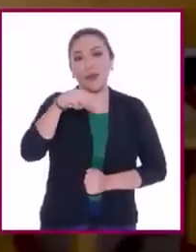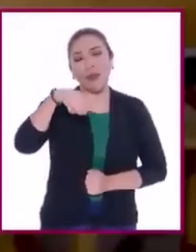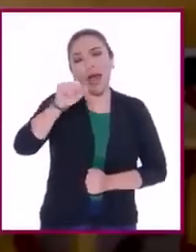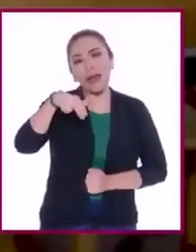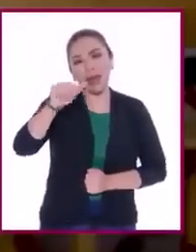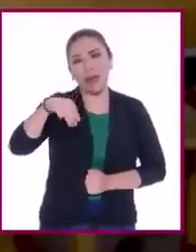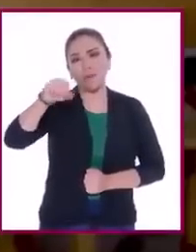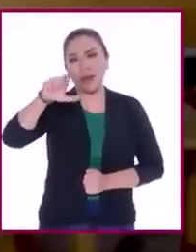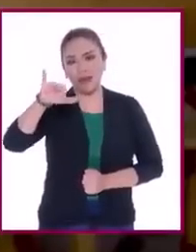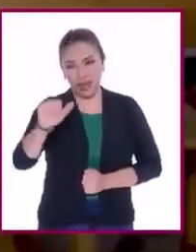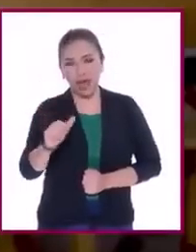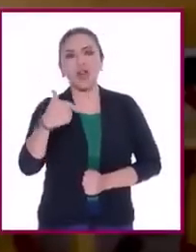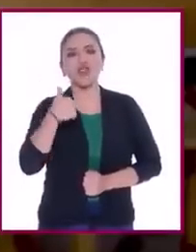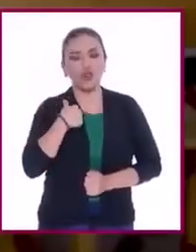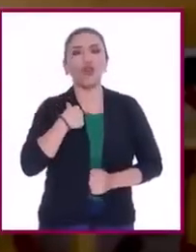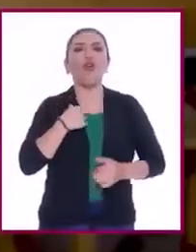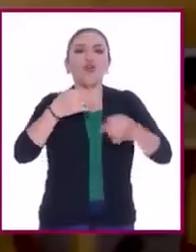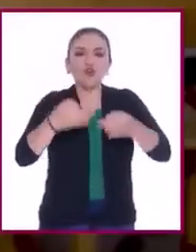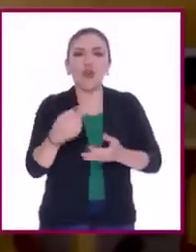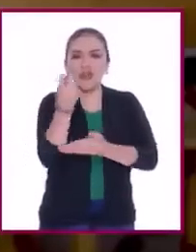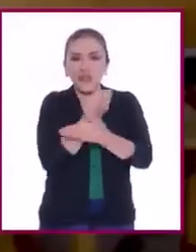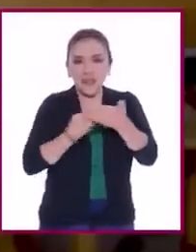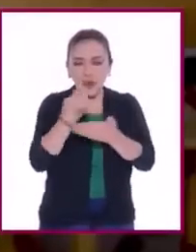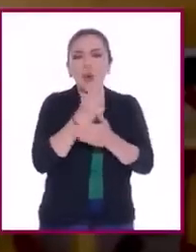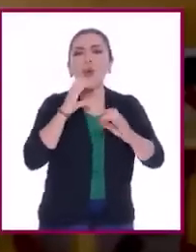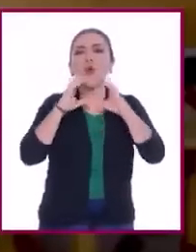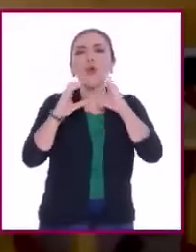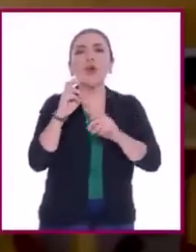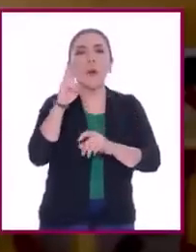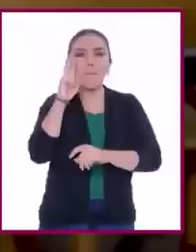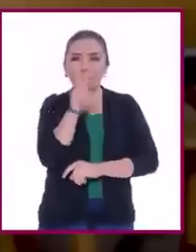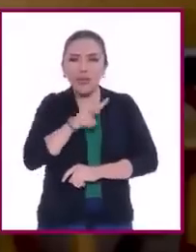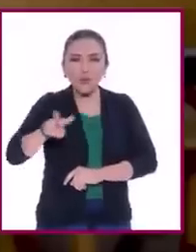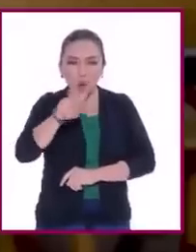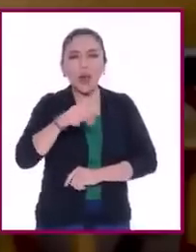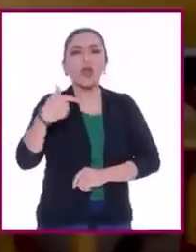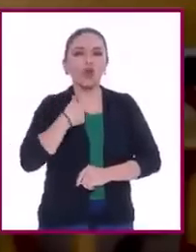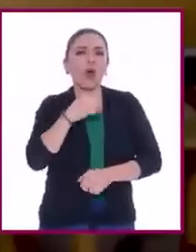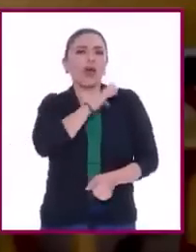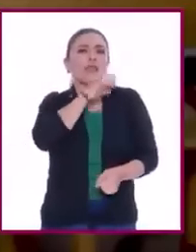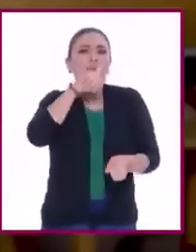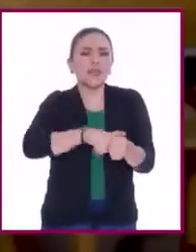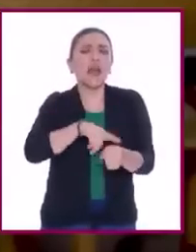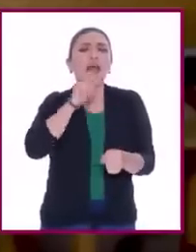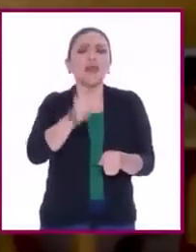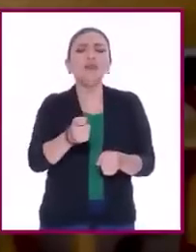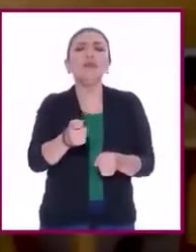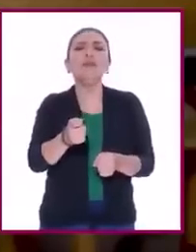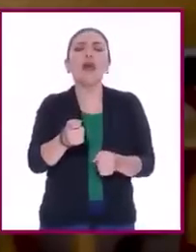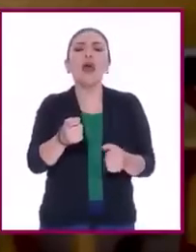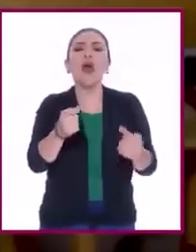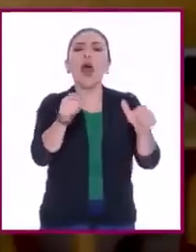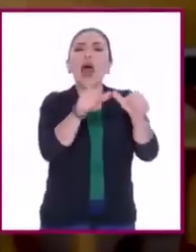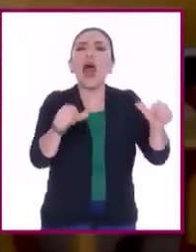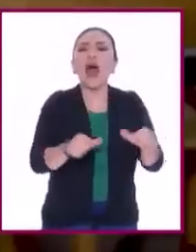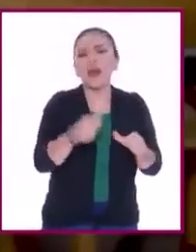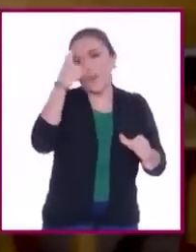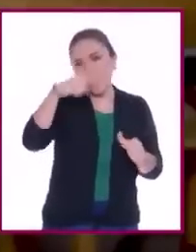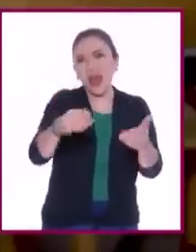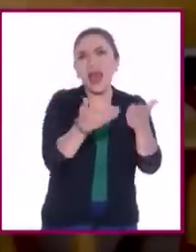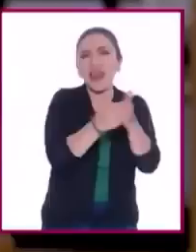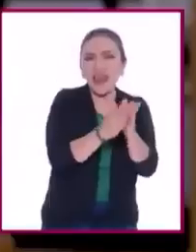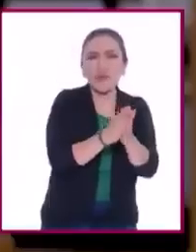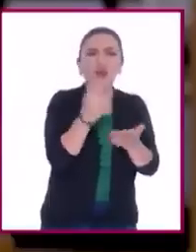Hernández soy diseñadora y comunicóloga visual y estoy especializada en el en en el área de editorial y